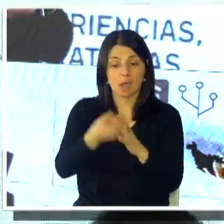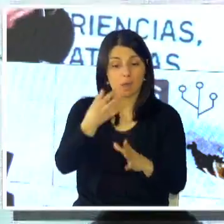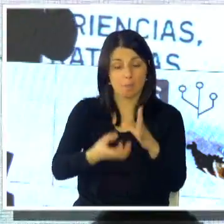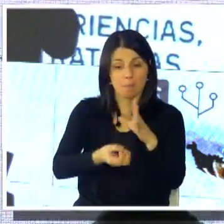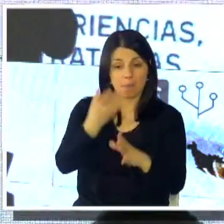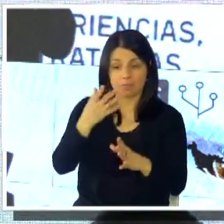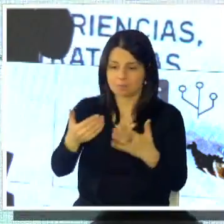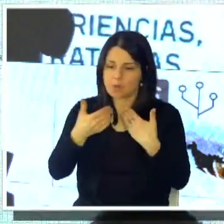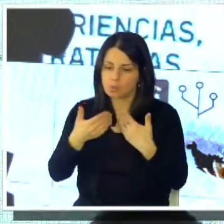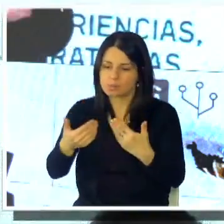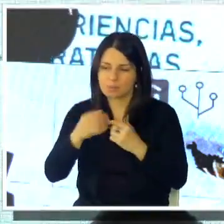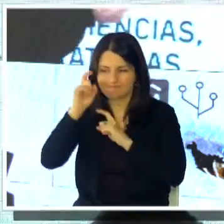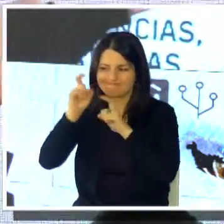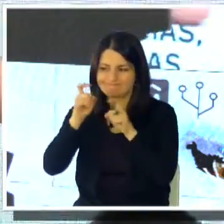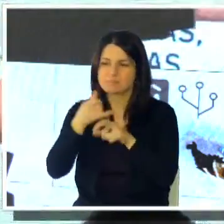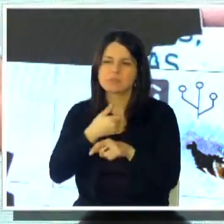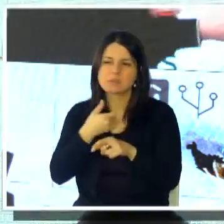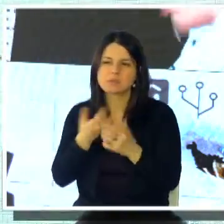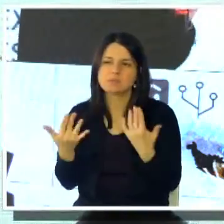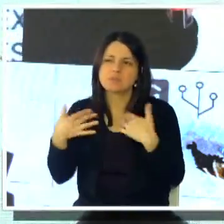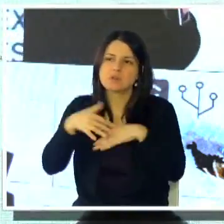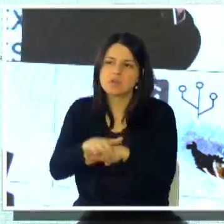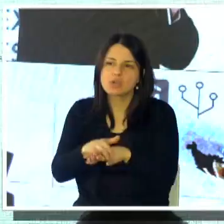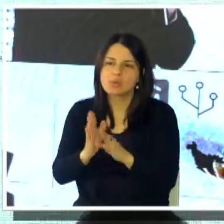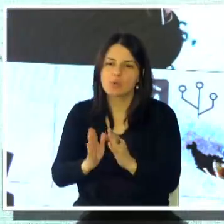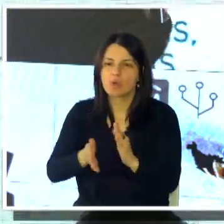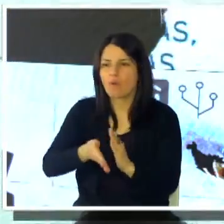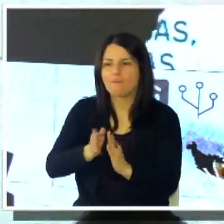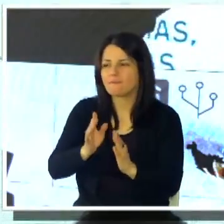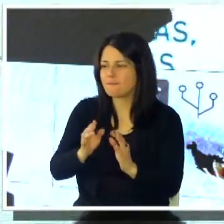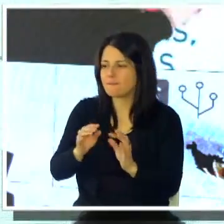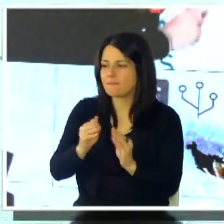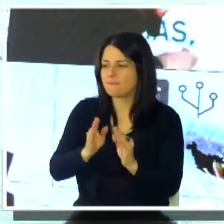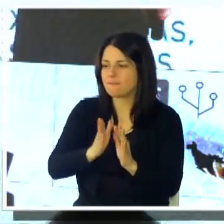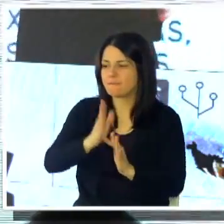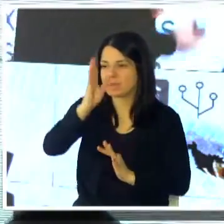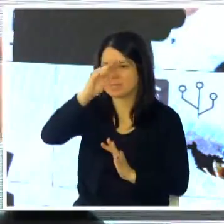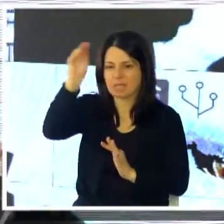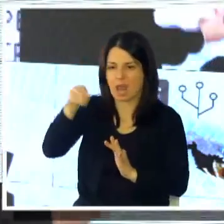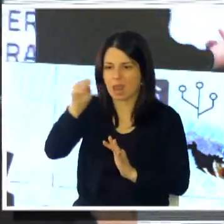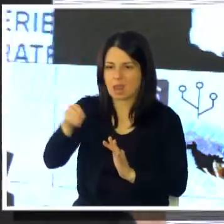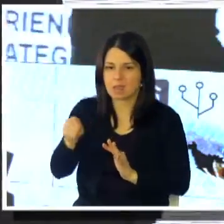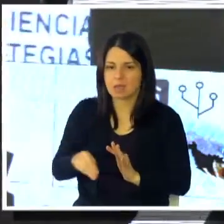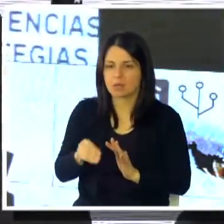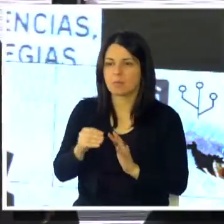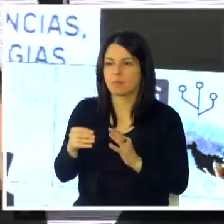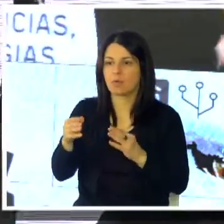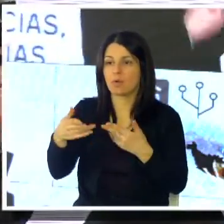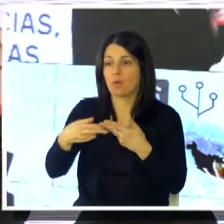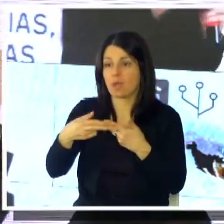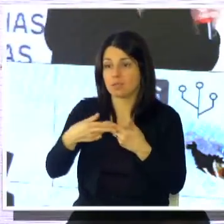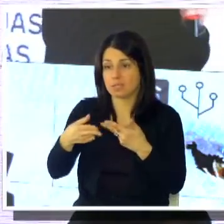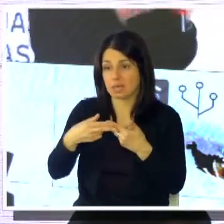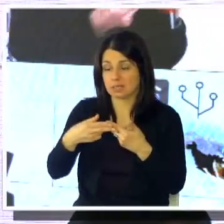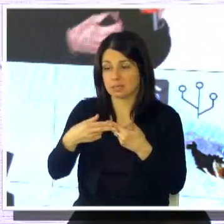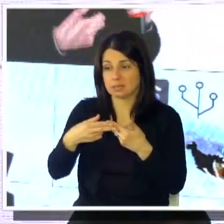de preguntas sobre, bueno, cómo vamos incorporando verticales a esta plataforma. Y una de las